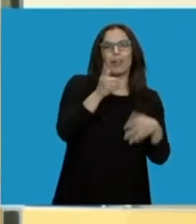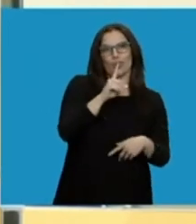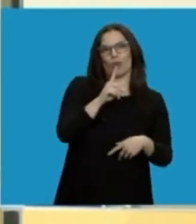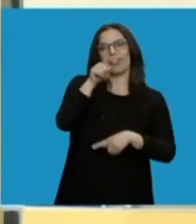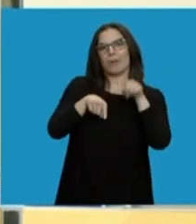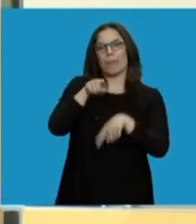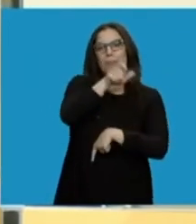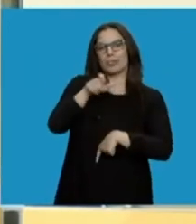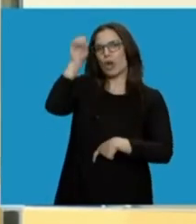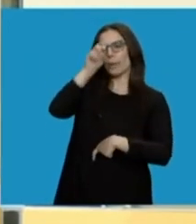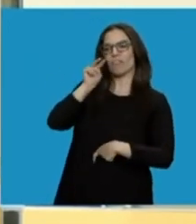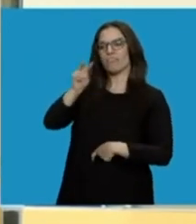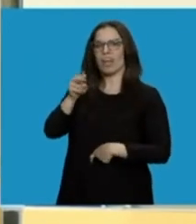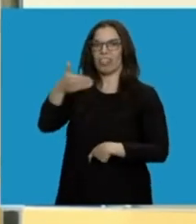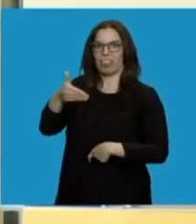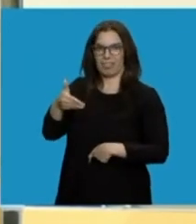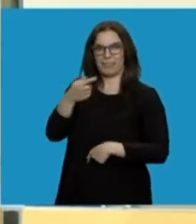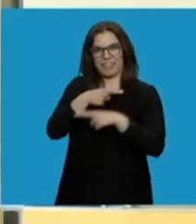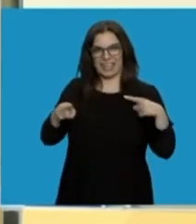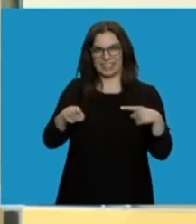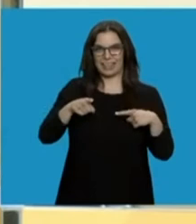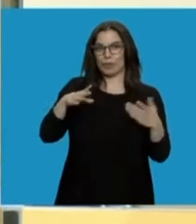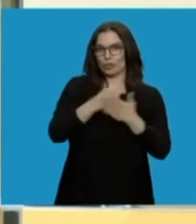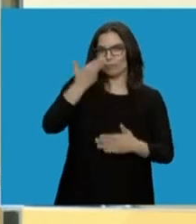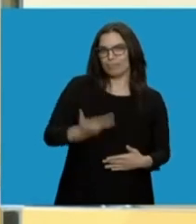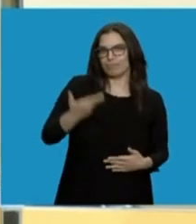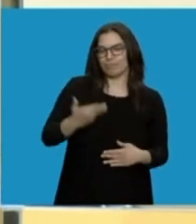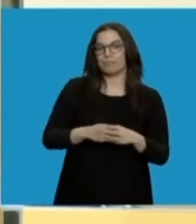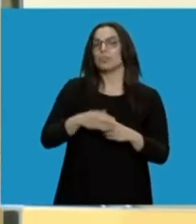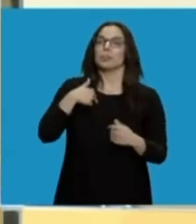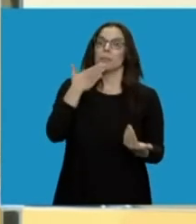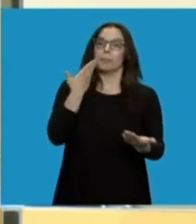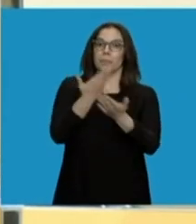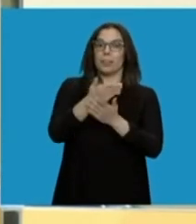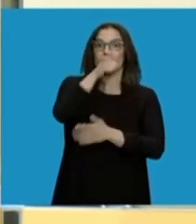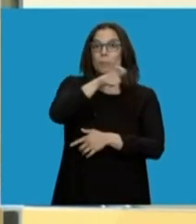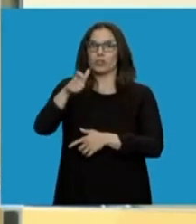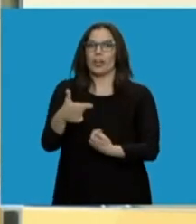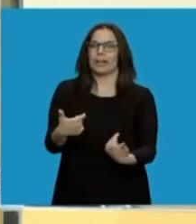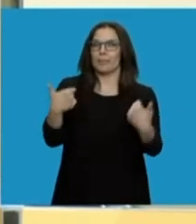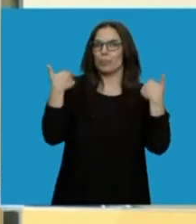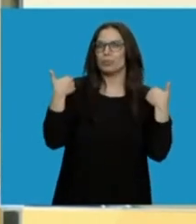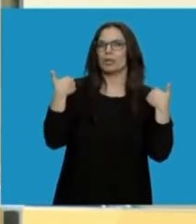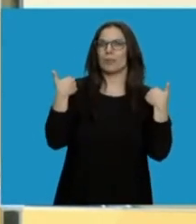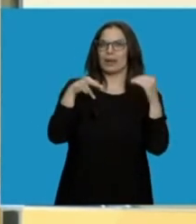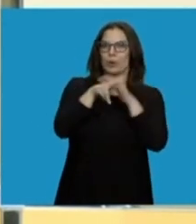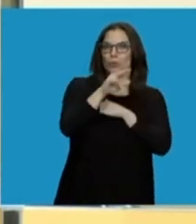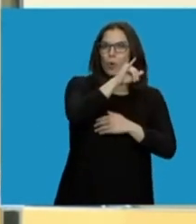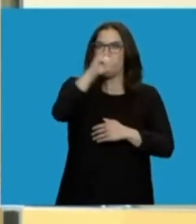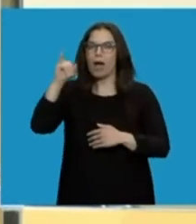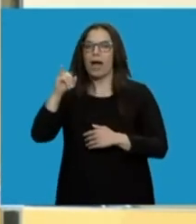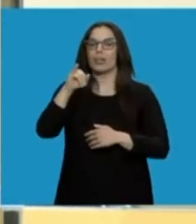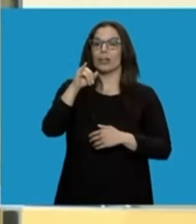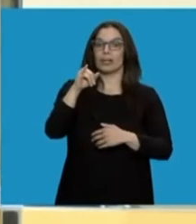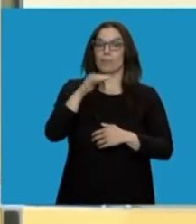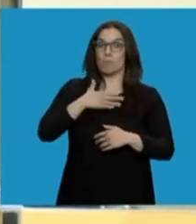pequeños. Y eso es lo que les pido aquí a quienes tienen las competencias, los recursos y la voluntad de